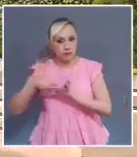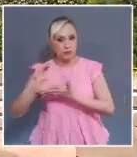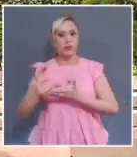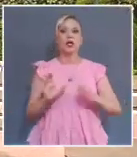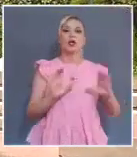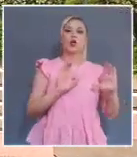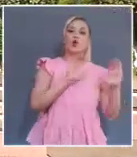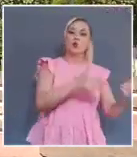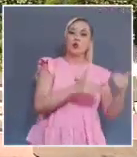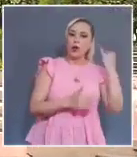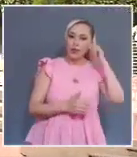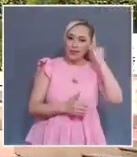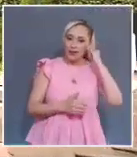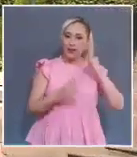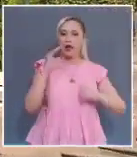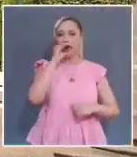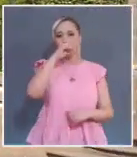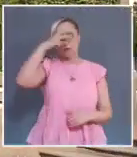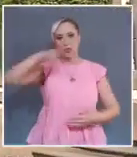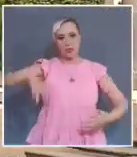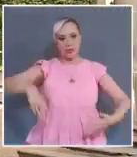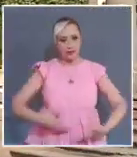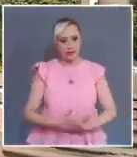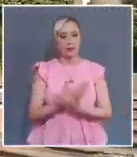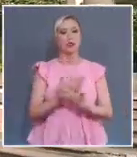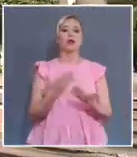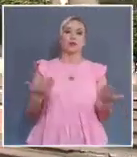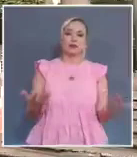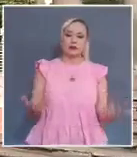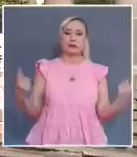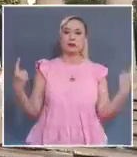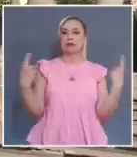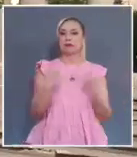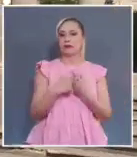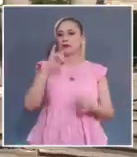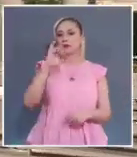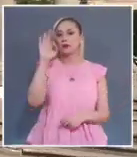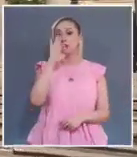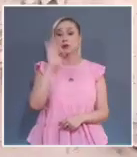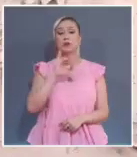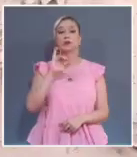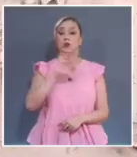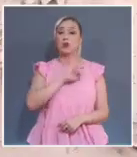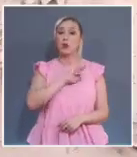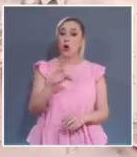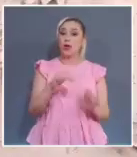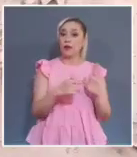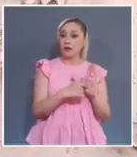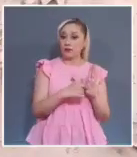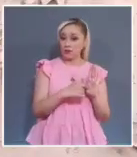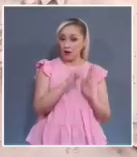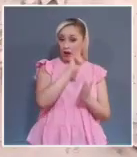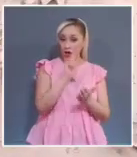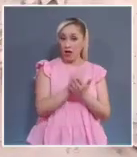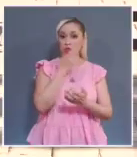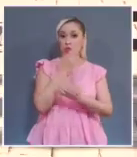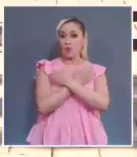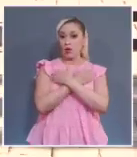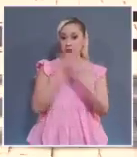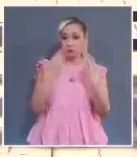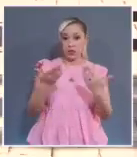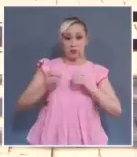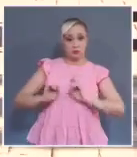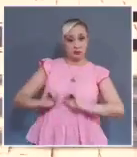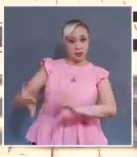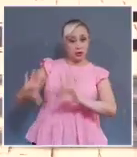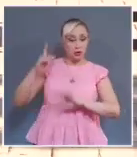acción de inconstitucionalidad por la que el Pleno determinaría si hay invalidez de disposiciones de la Ley de Educación de Durango por falta de consulta